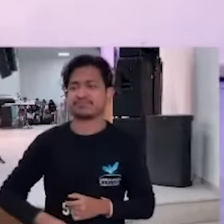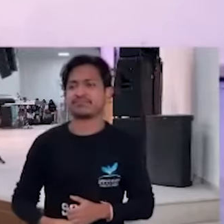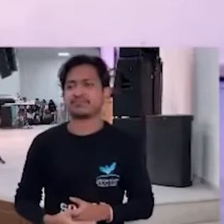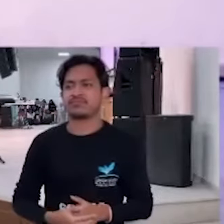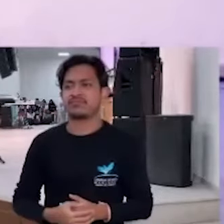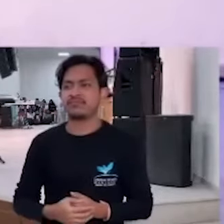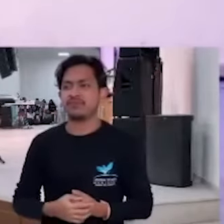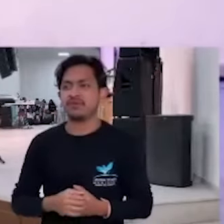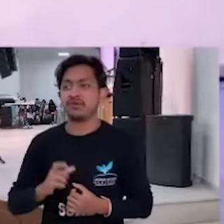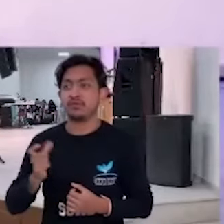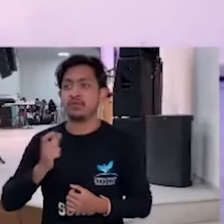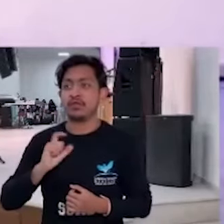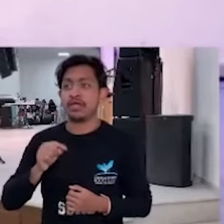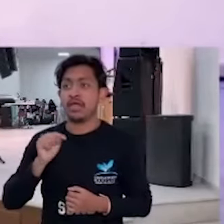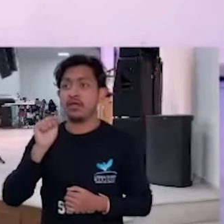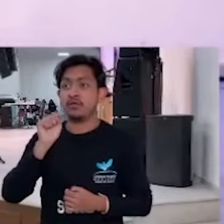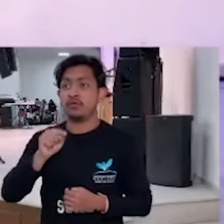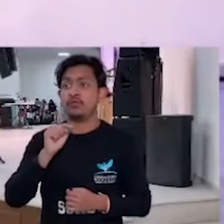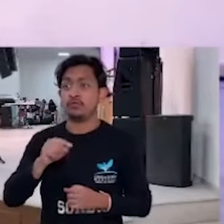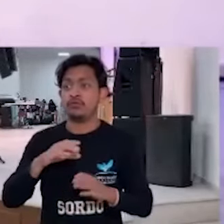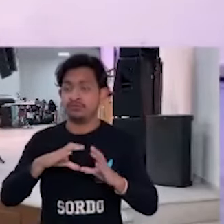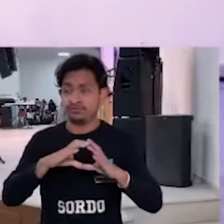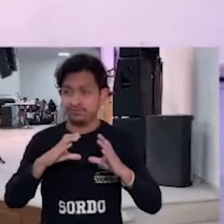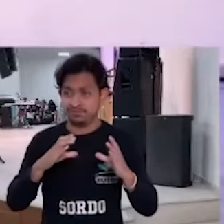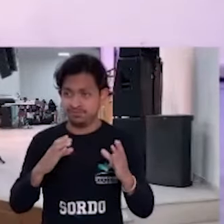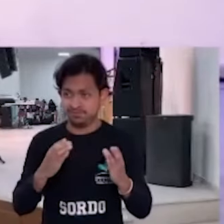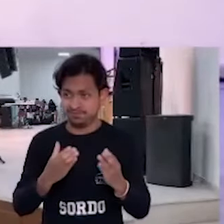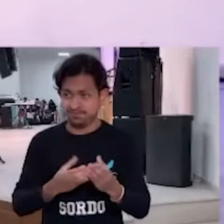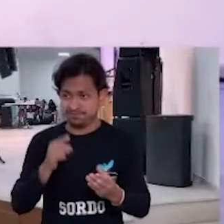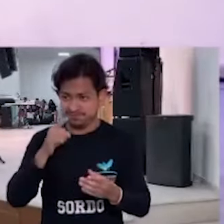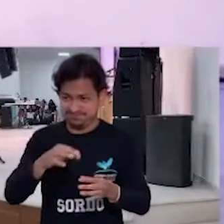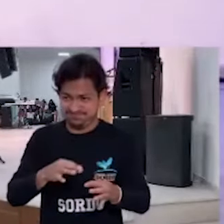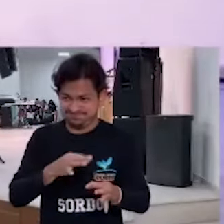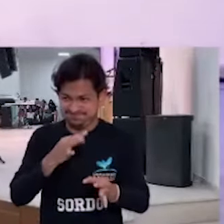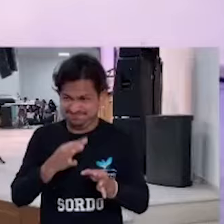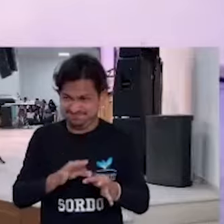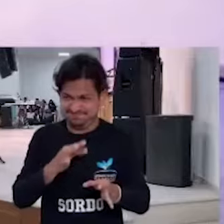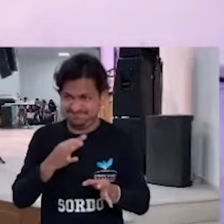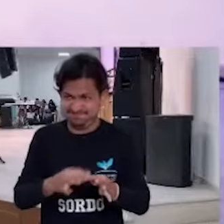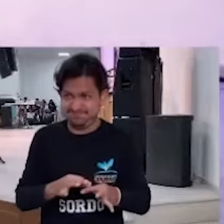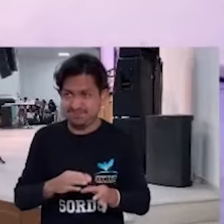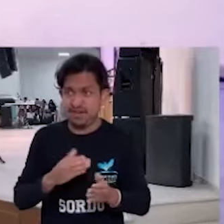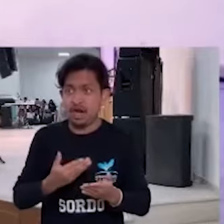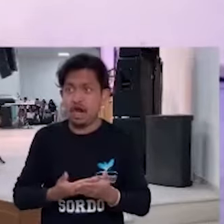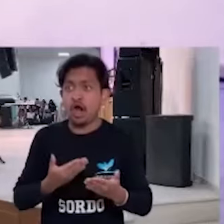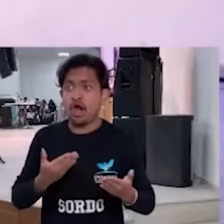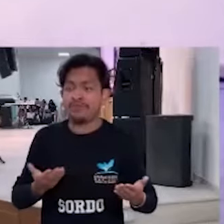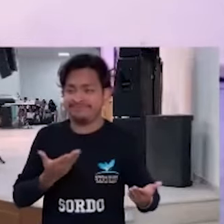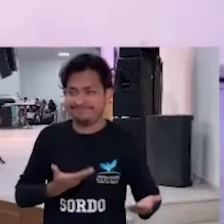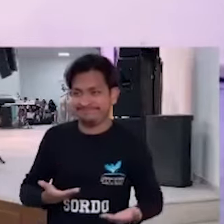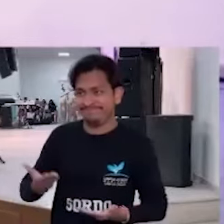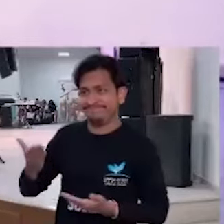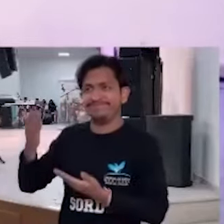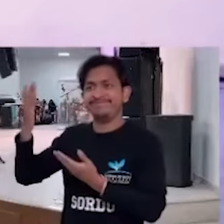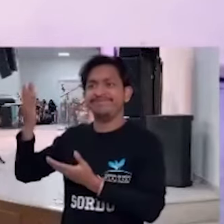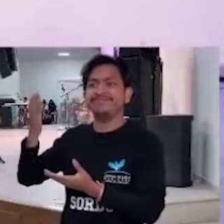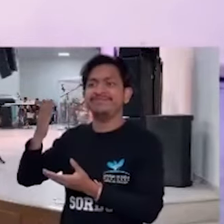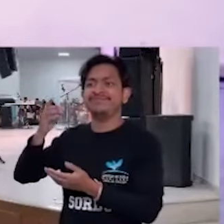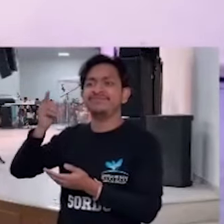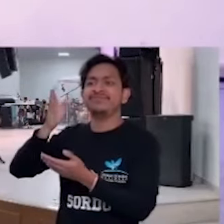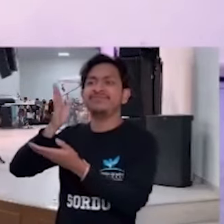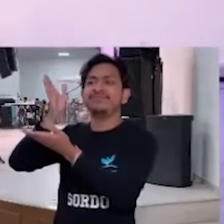al gozo de tu Señor. Eso es lo que todos queremos escuchar, ¿no es cierto? Y que no el Señor, pues, nos